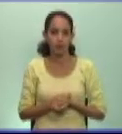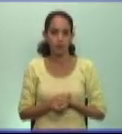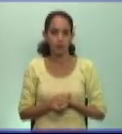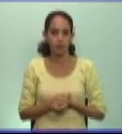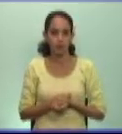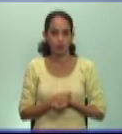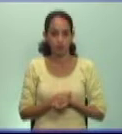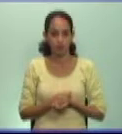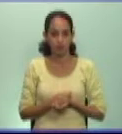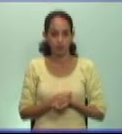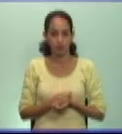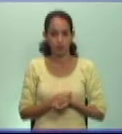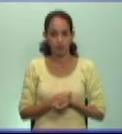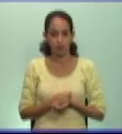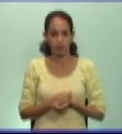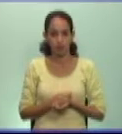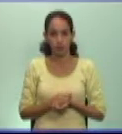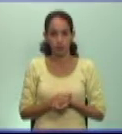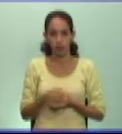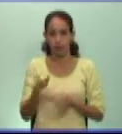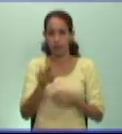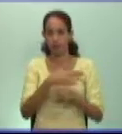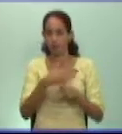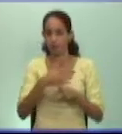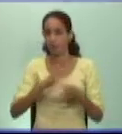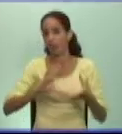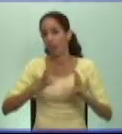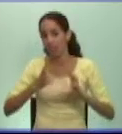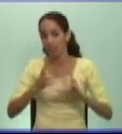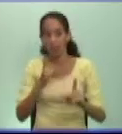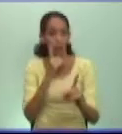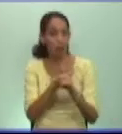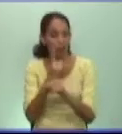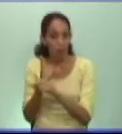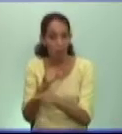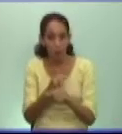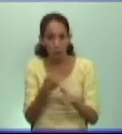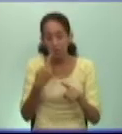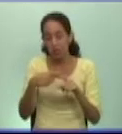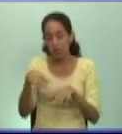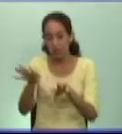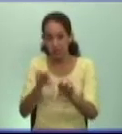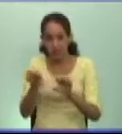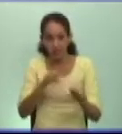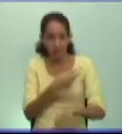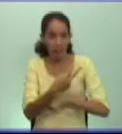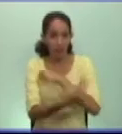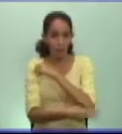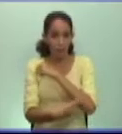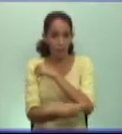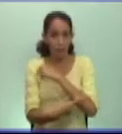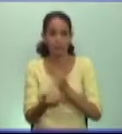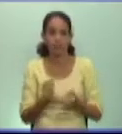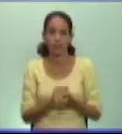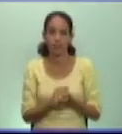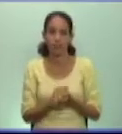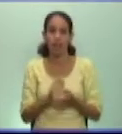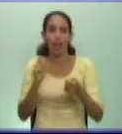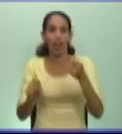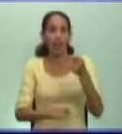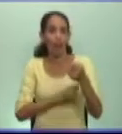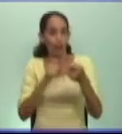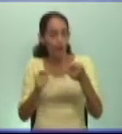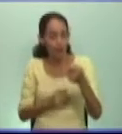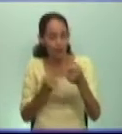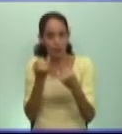distintas formas de descubrimiento, conquista de los países europeos sobre la América. Las luchas por la independencia, un